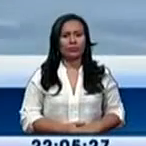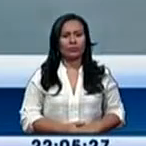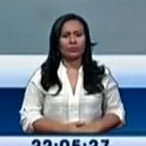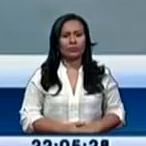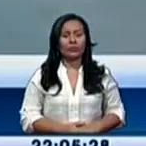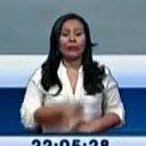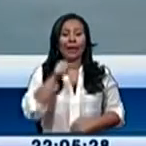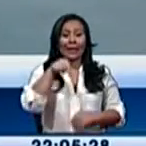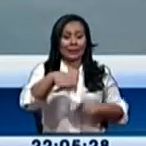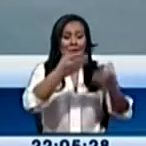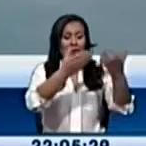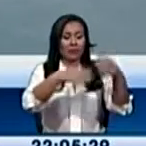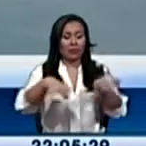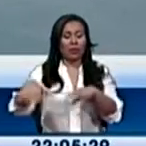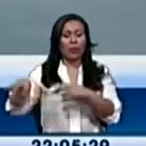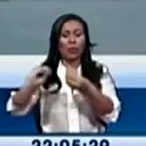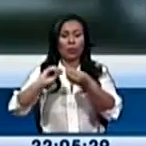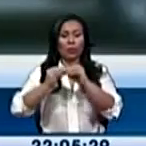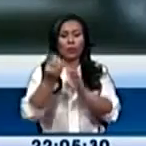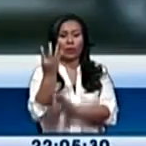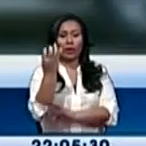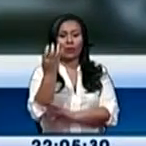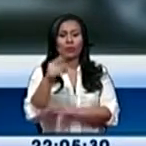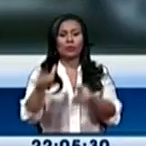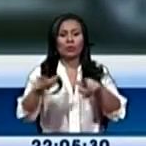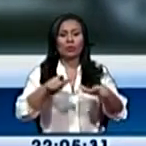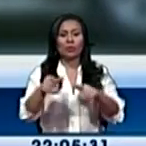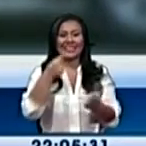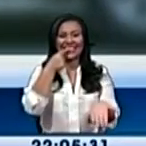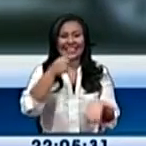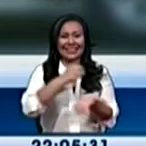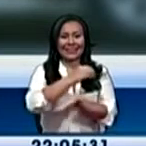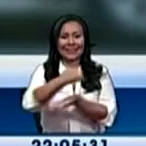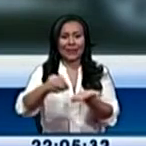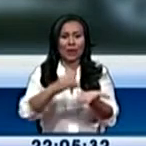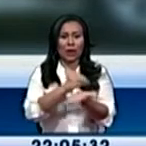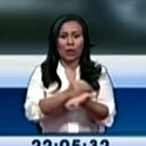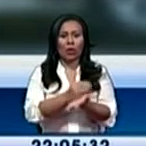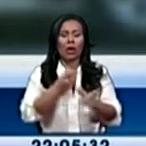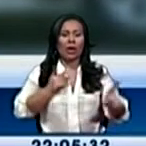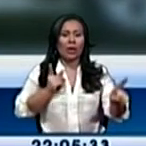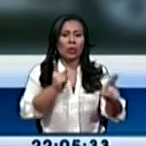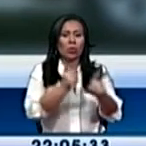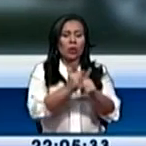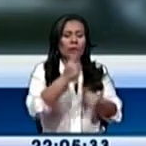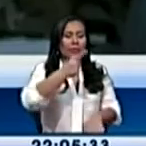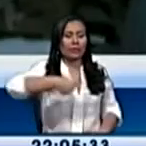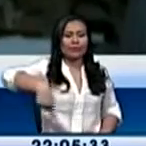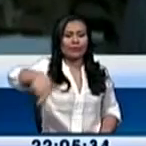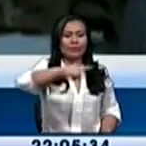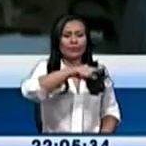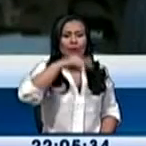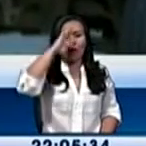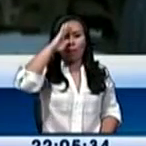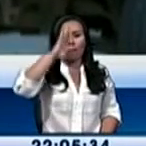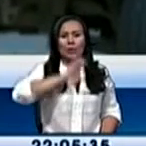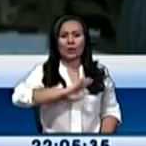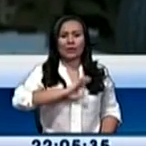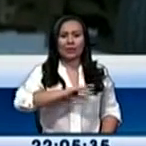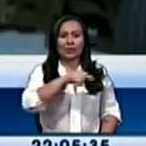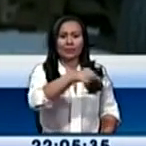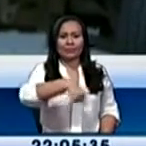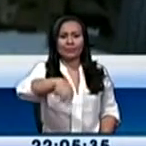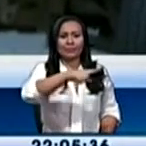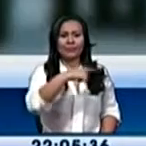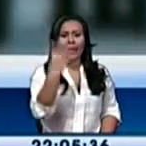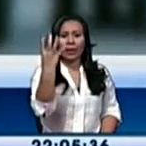y es la mús 78 se ejecuta provincia fronteriza del oro agentes de la unidad de delitos aduaneros y tributarios desarticularon una banda dedicada